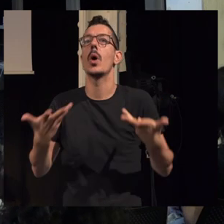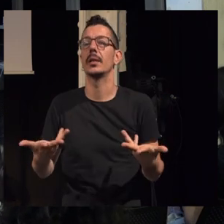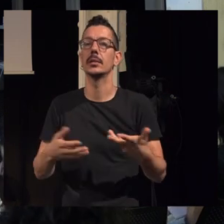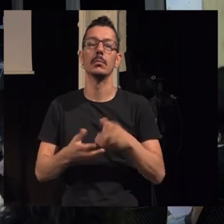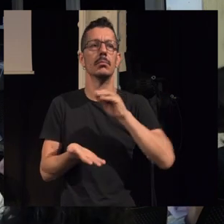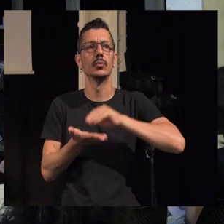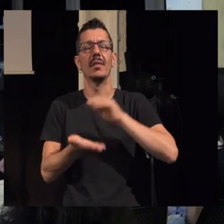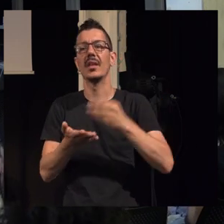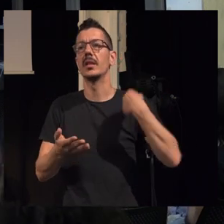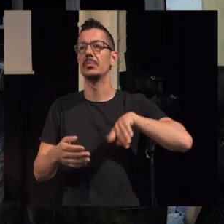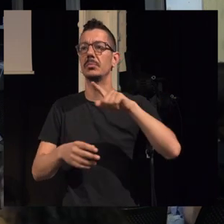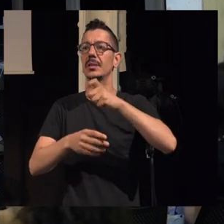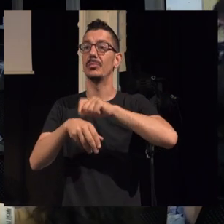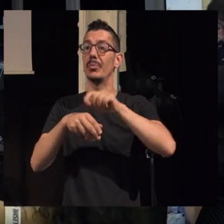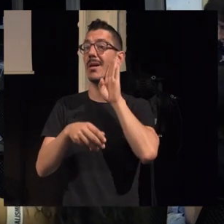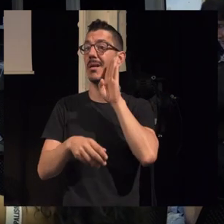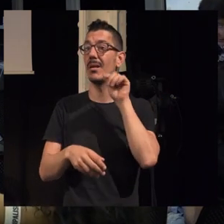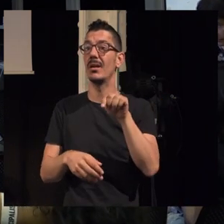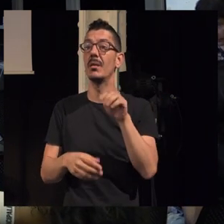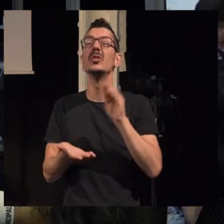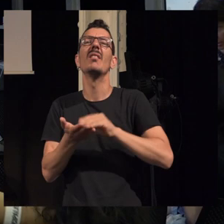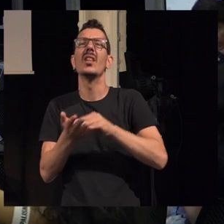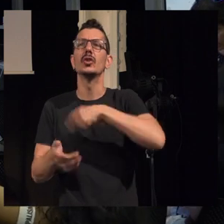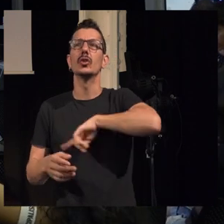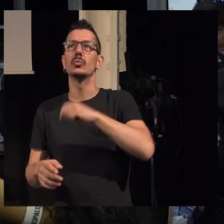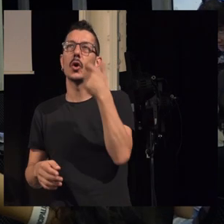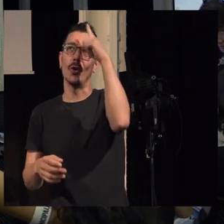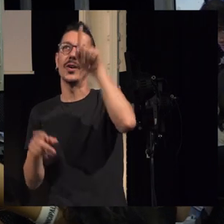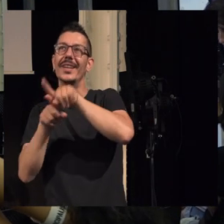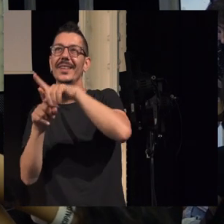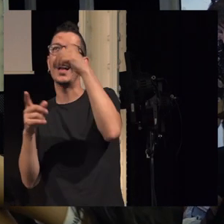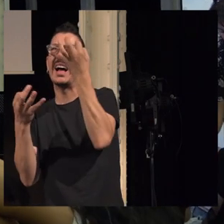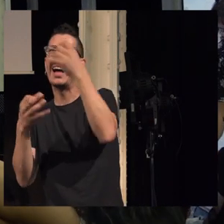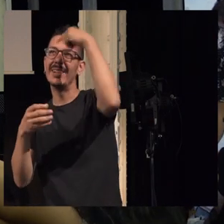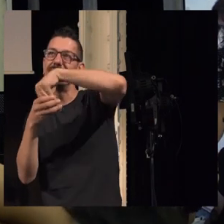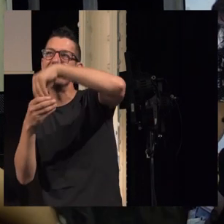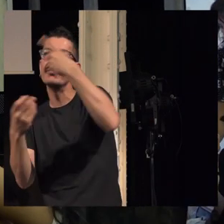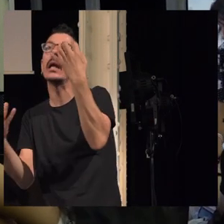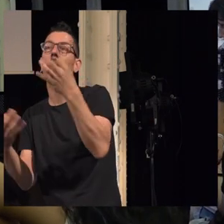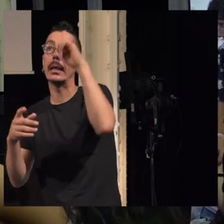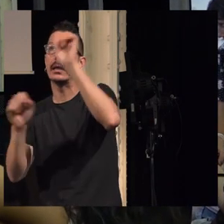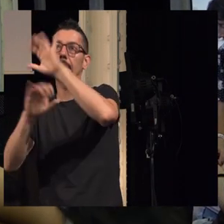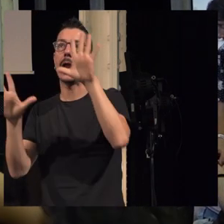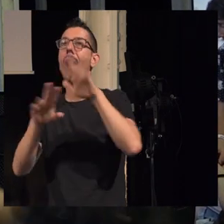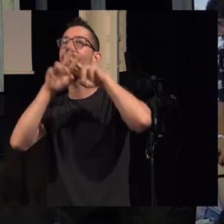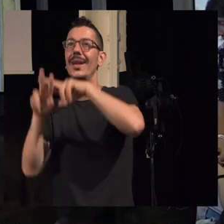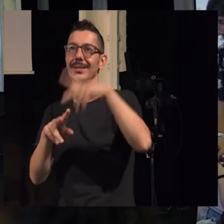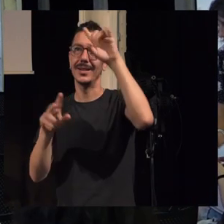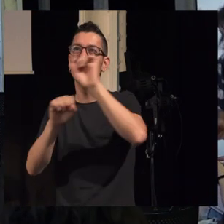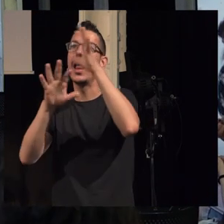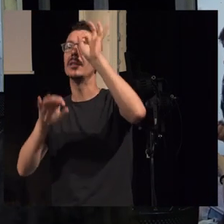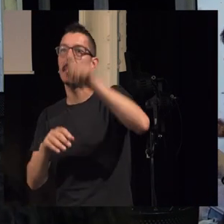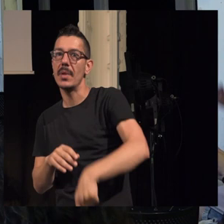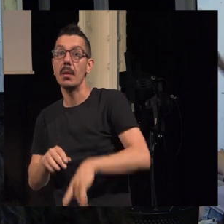veces quizás tenemos más clara la crítica, tenemos más claro el análisis de cuáles han sido los límites, pero muchas veces es